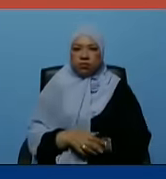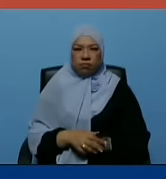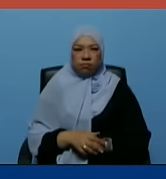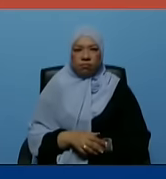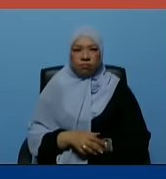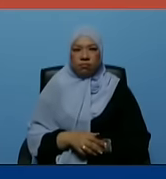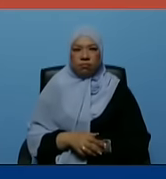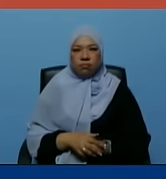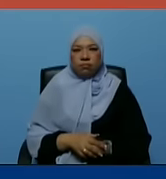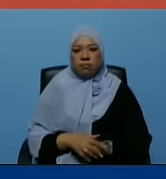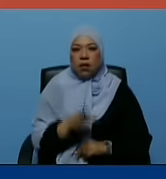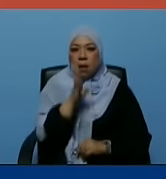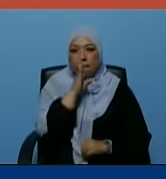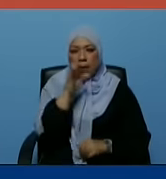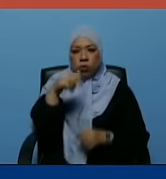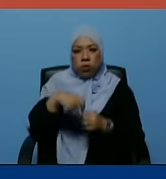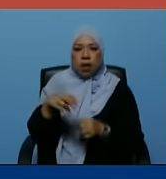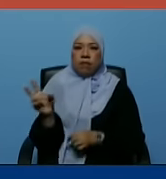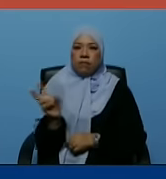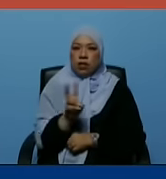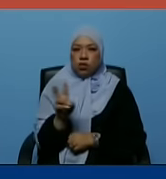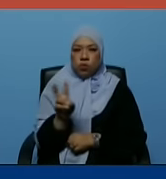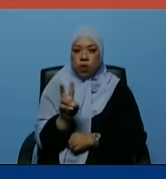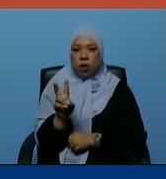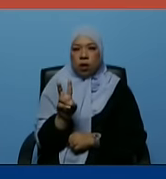Ya hoy el Banco Central de Venezuela